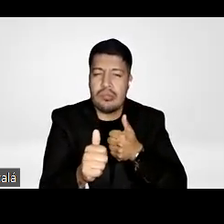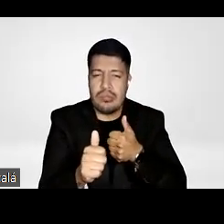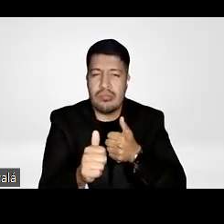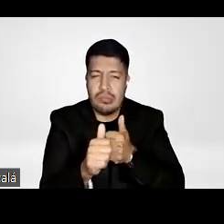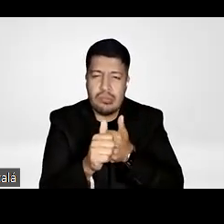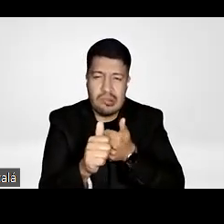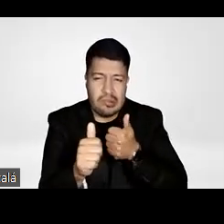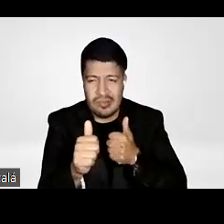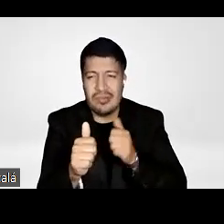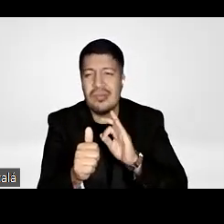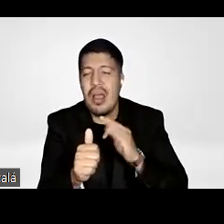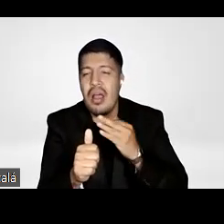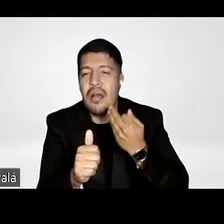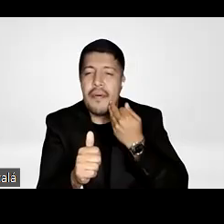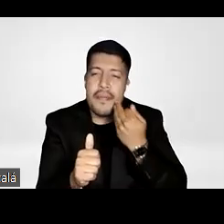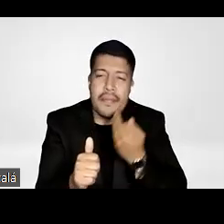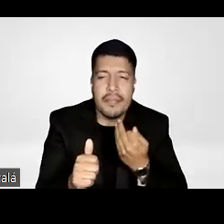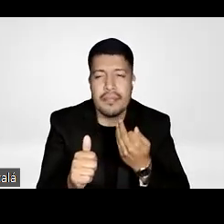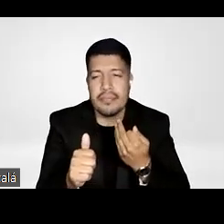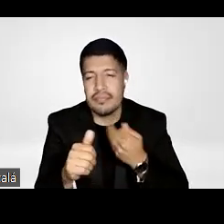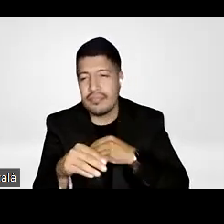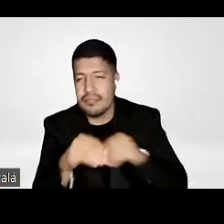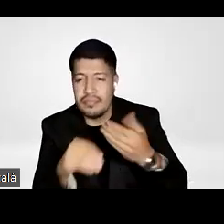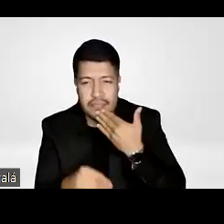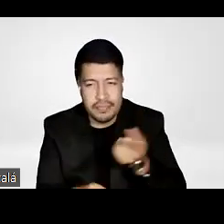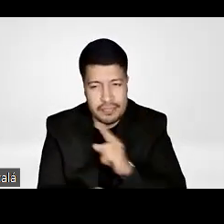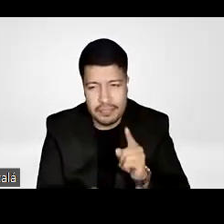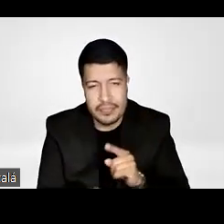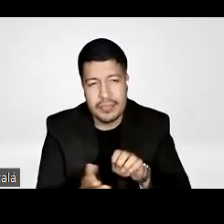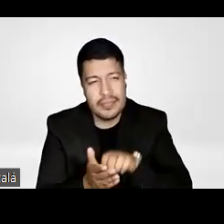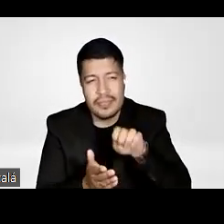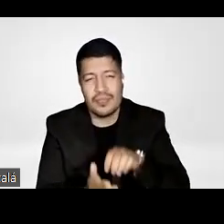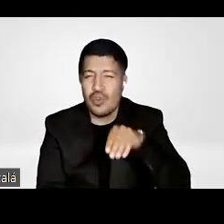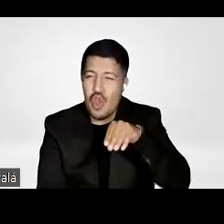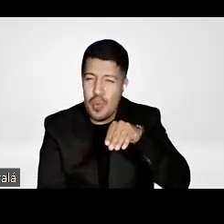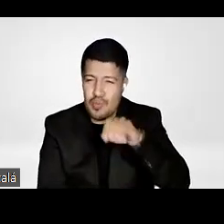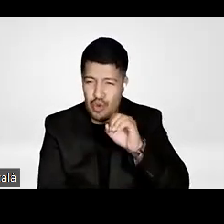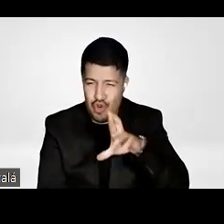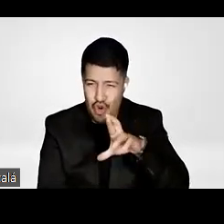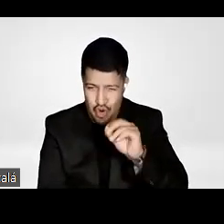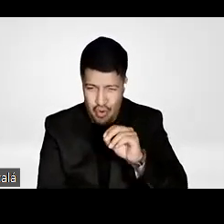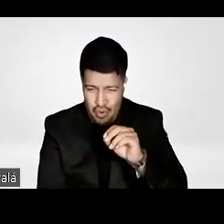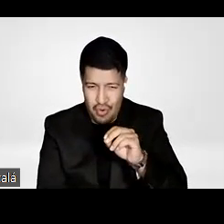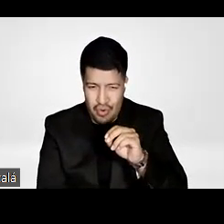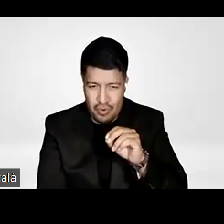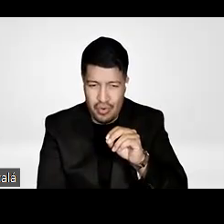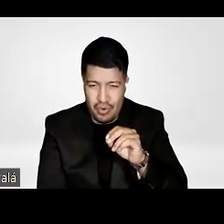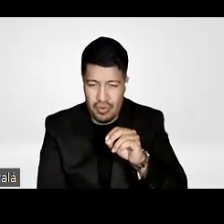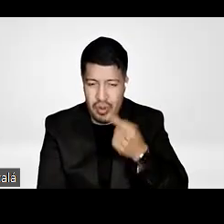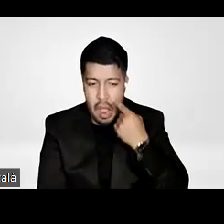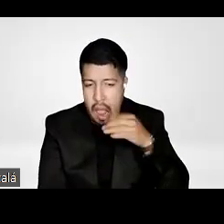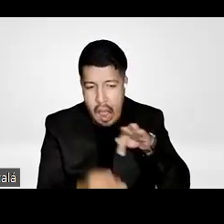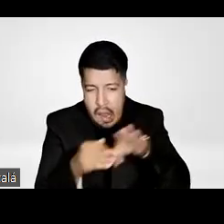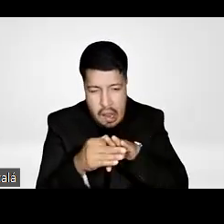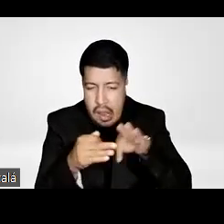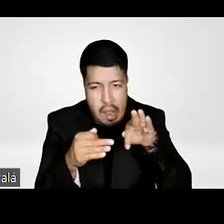asimétricos. Un moro, por ejemplo, que en el primer mes un niño se presenta moros frecuentes, pues debe de